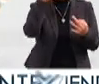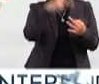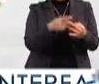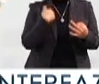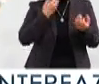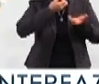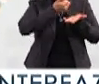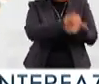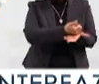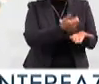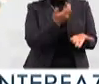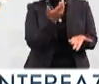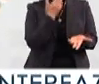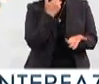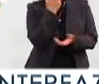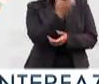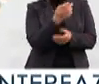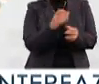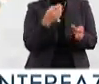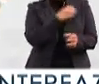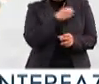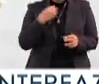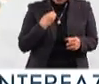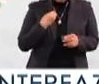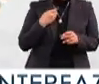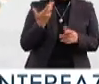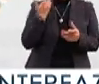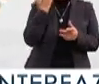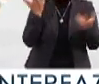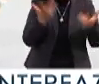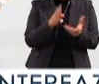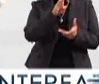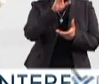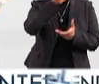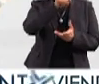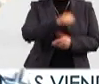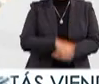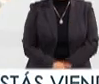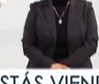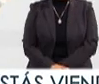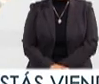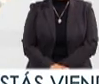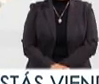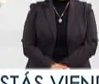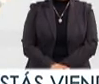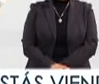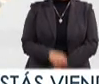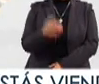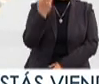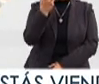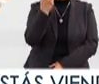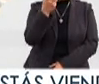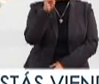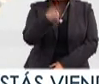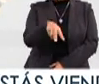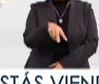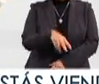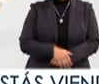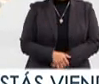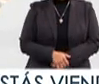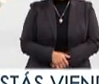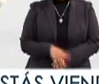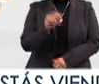México a aplicarlo eso creo que es parte de los compromisos que se quieren generar con este tipo de becas exactamente es decir